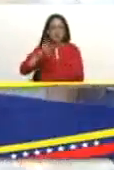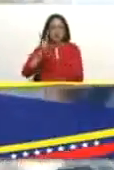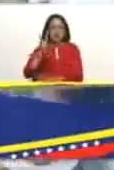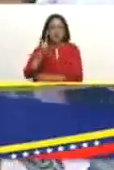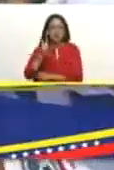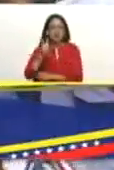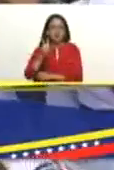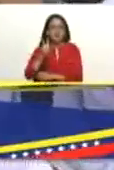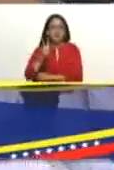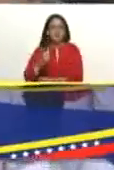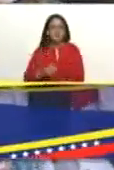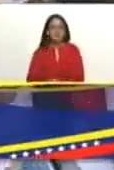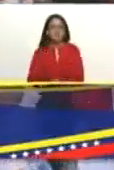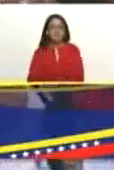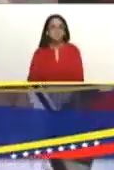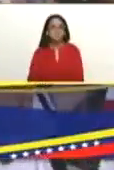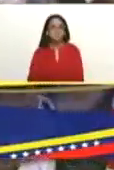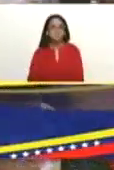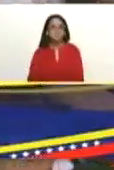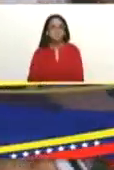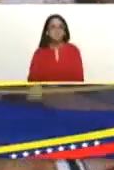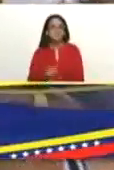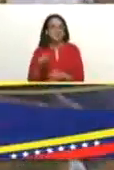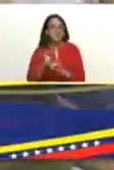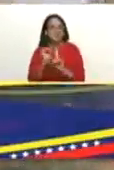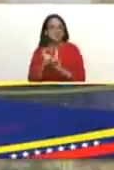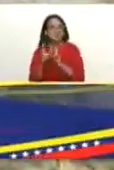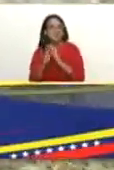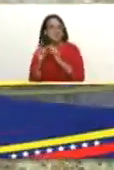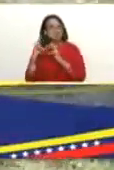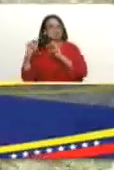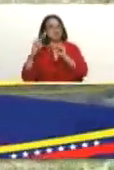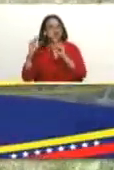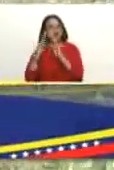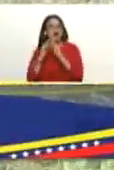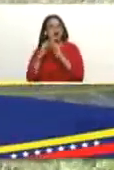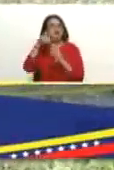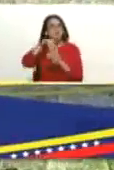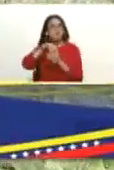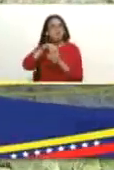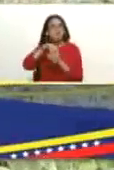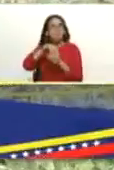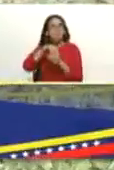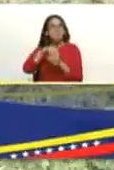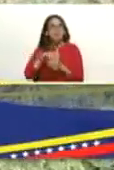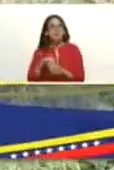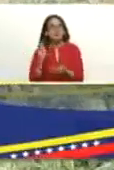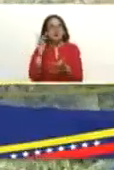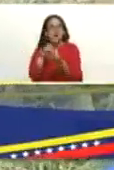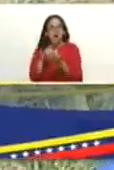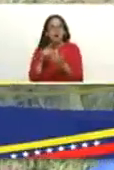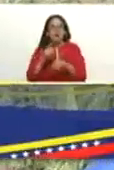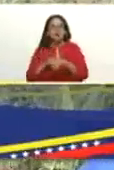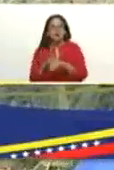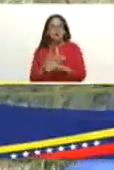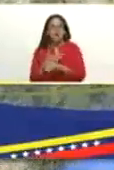viernes. De aquí se me van para la casa todito, a llegar temprano a su